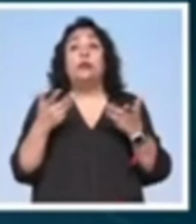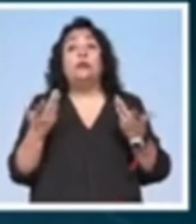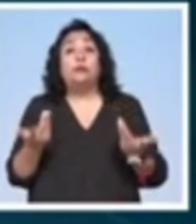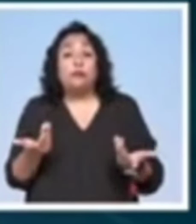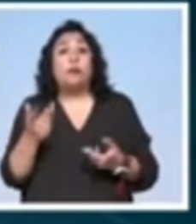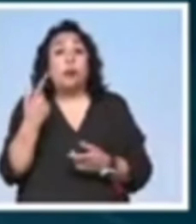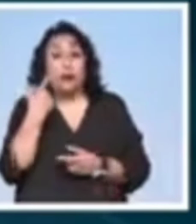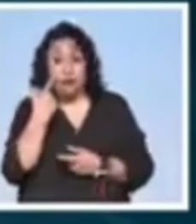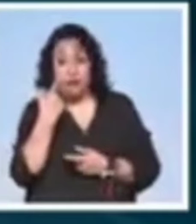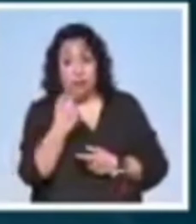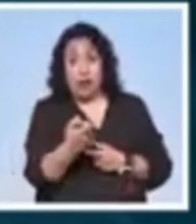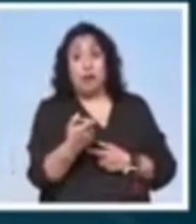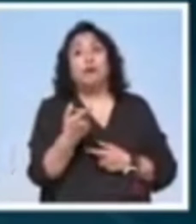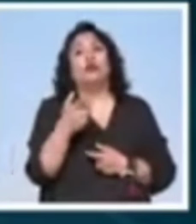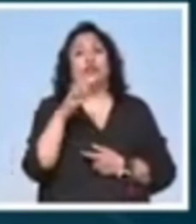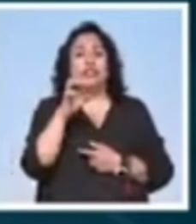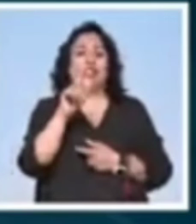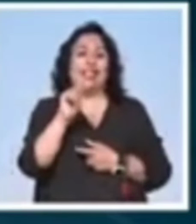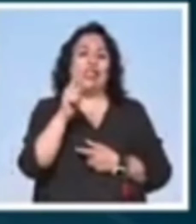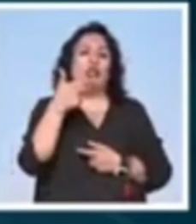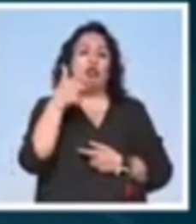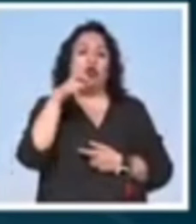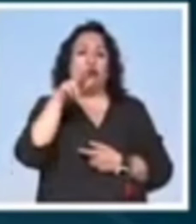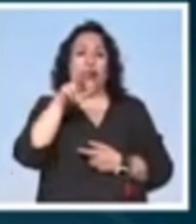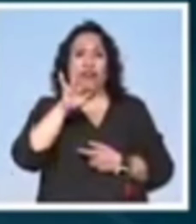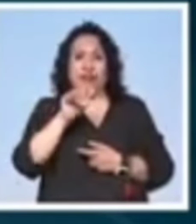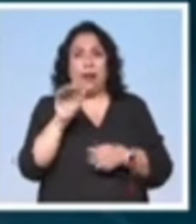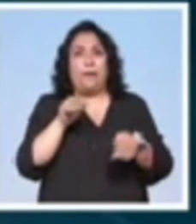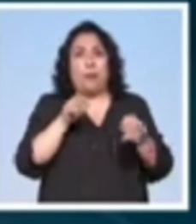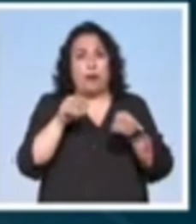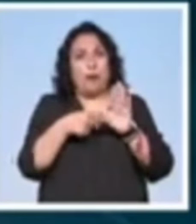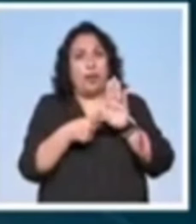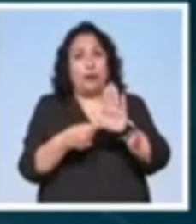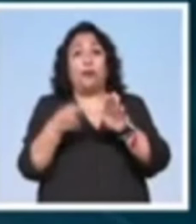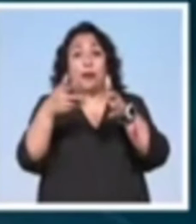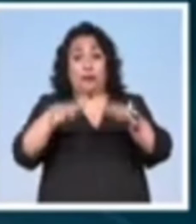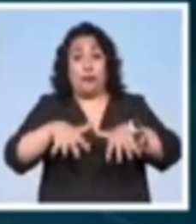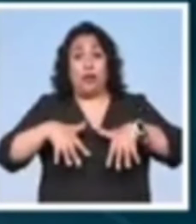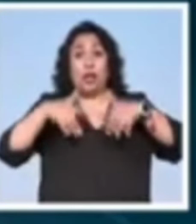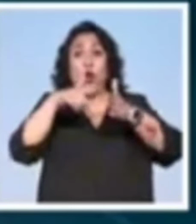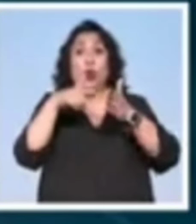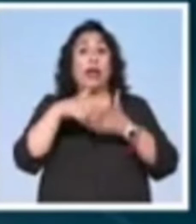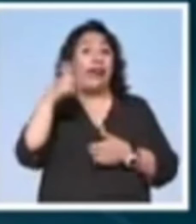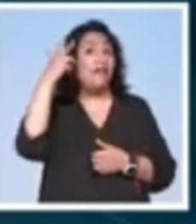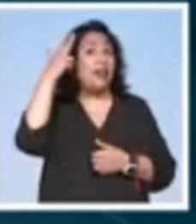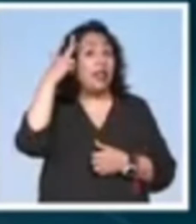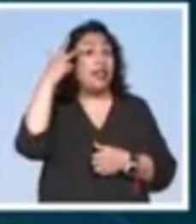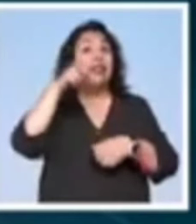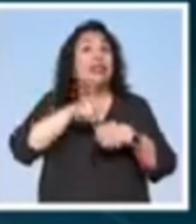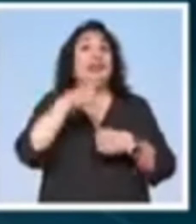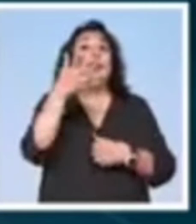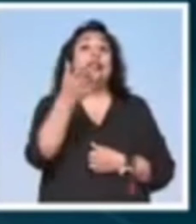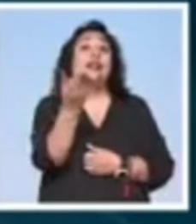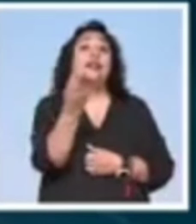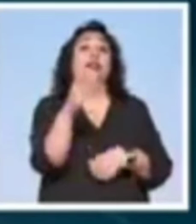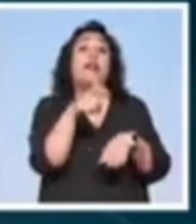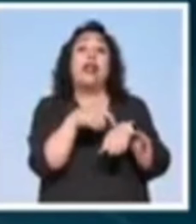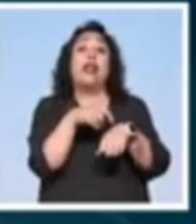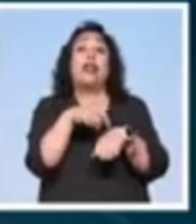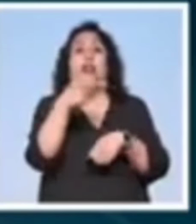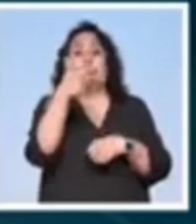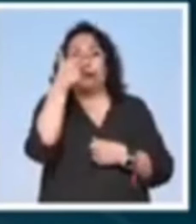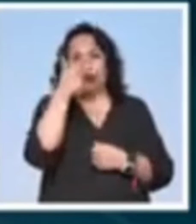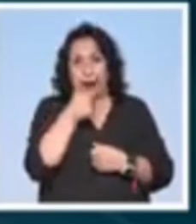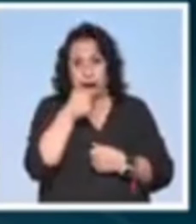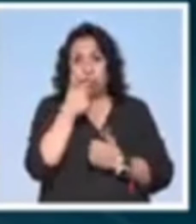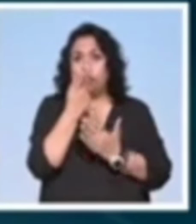lo que se puede ver es etnografía en movimiento. La presentación en el Palacio de Bellas Artes será el 10 de febrero a las 19